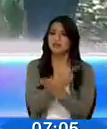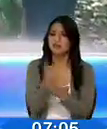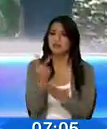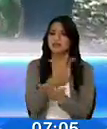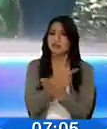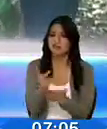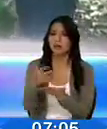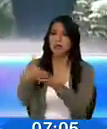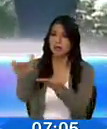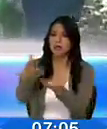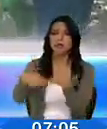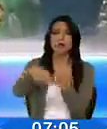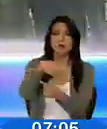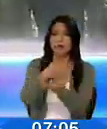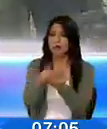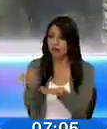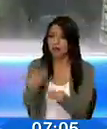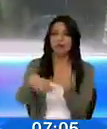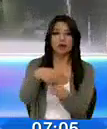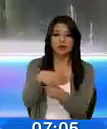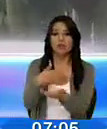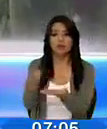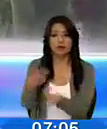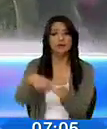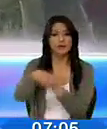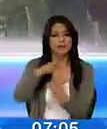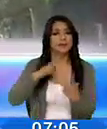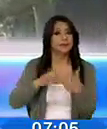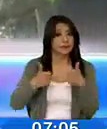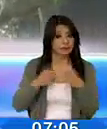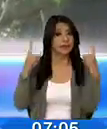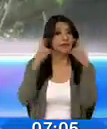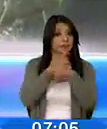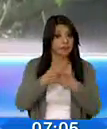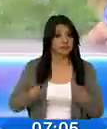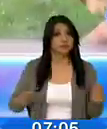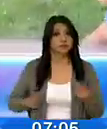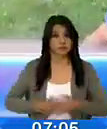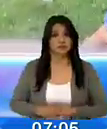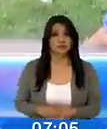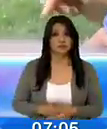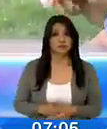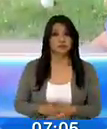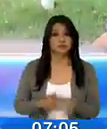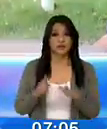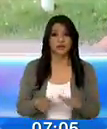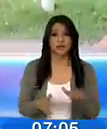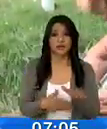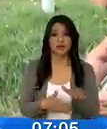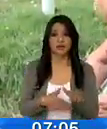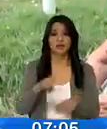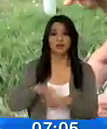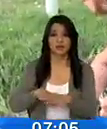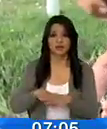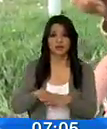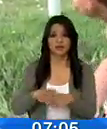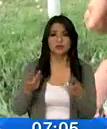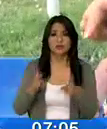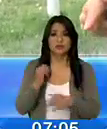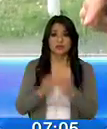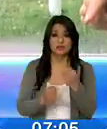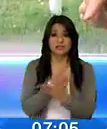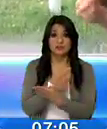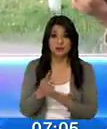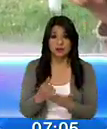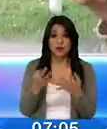les desalojan y vuelven. Al parecer, un problema difícil de resolver. Aquí han hecho cocina, han hecho baños, inclusive el fin de semana